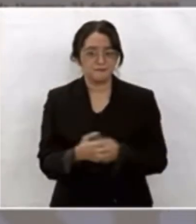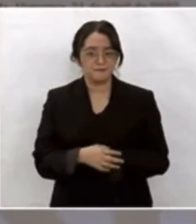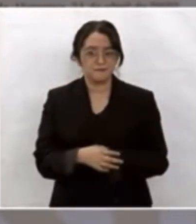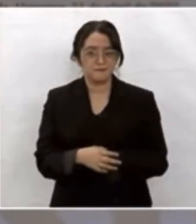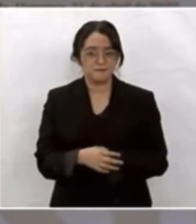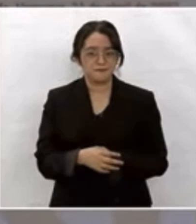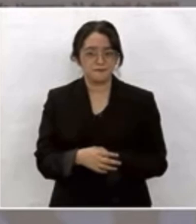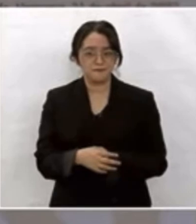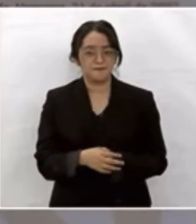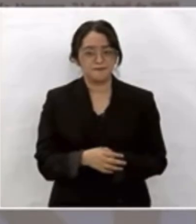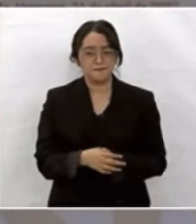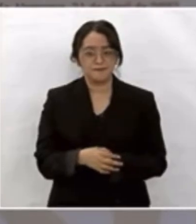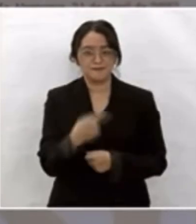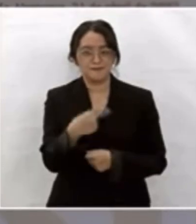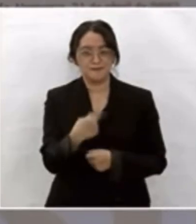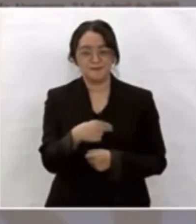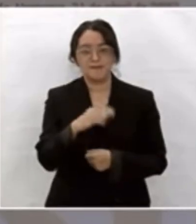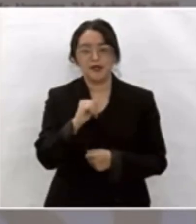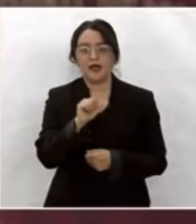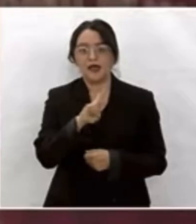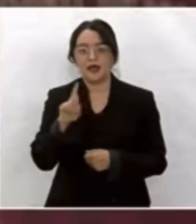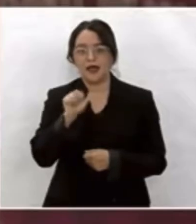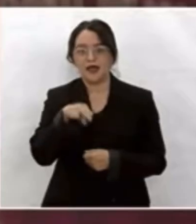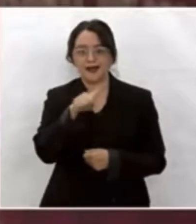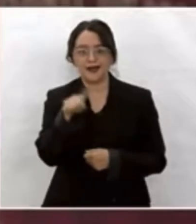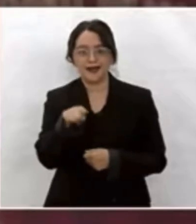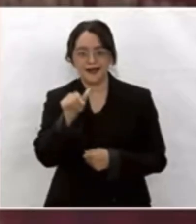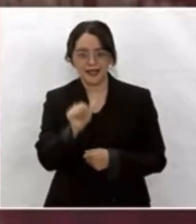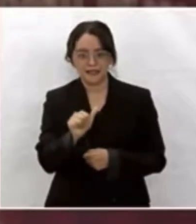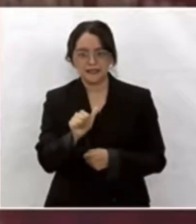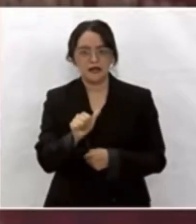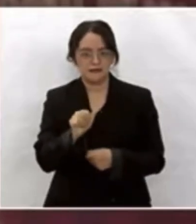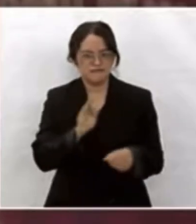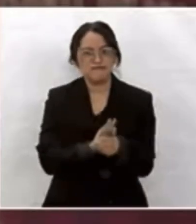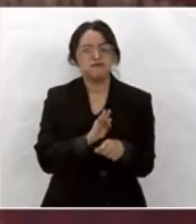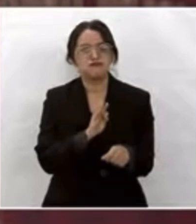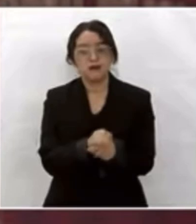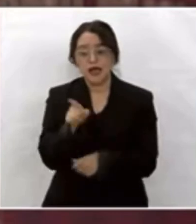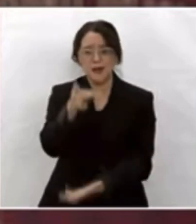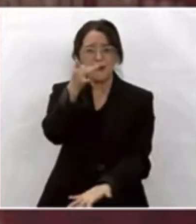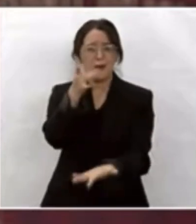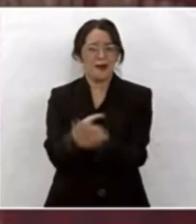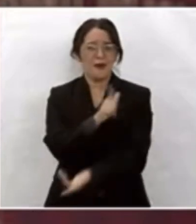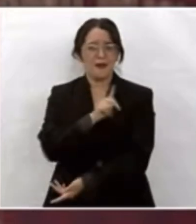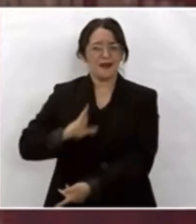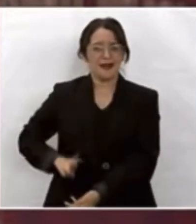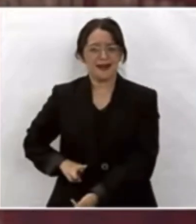de ese entonces, Venustiano Carranza, a pesar de que había sido el único